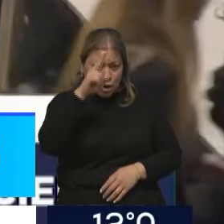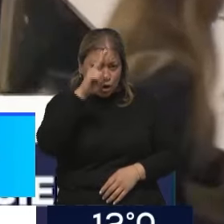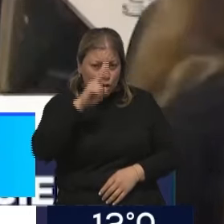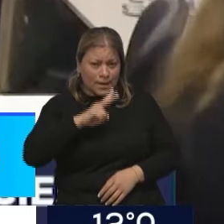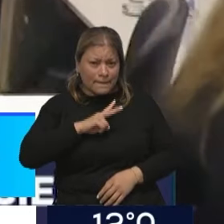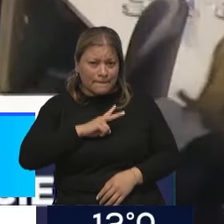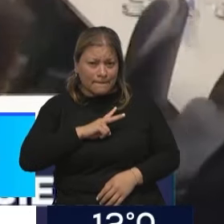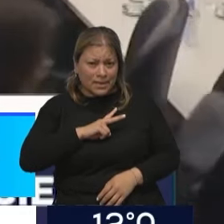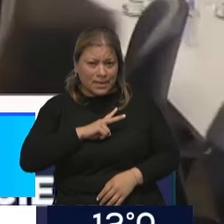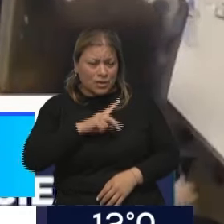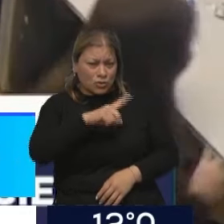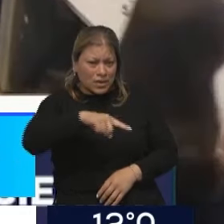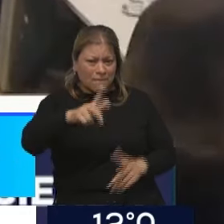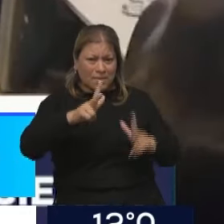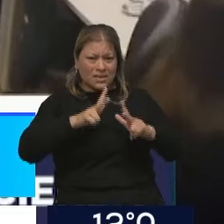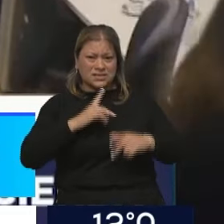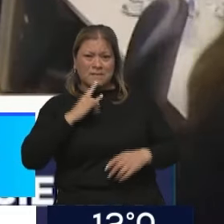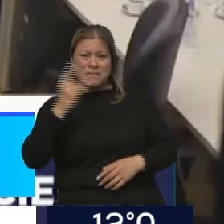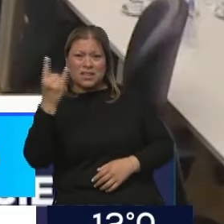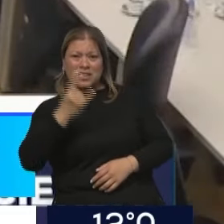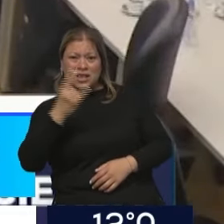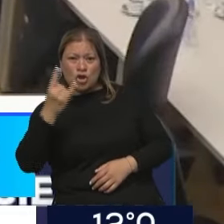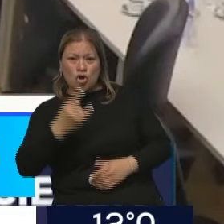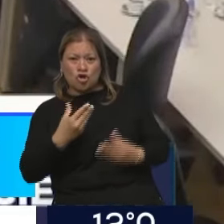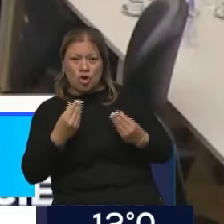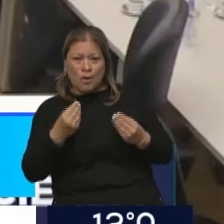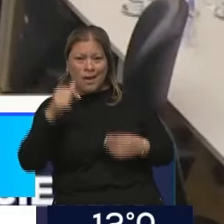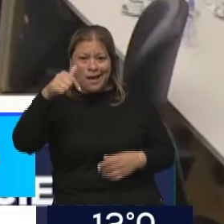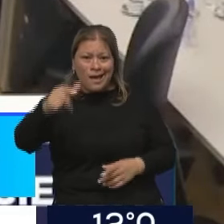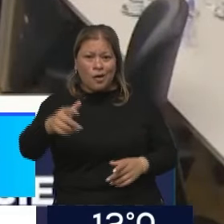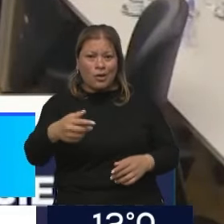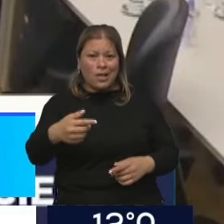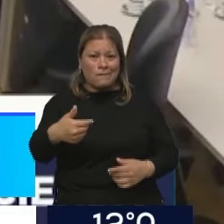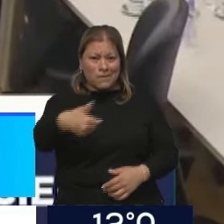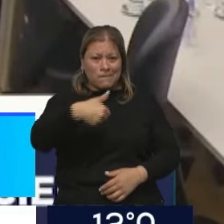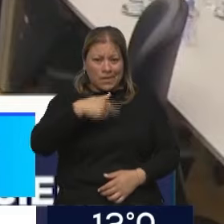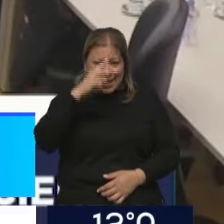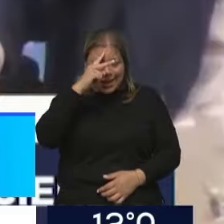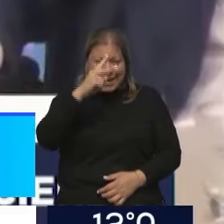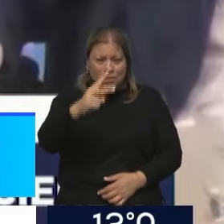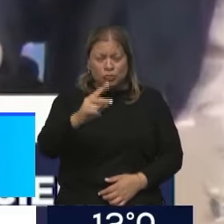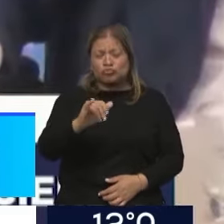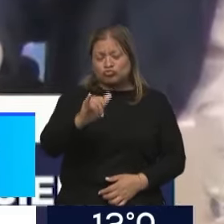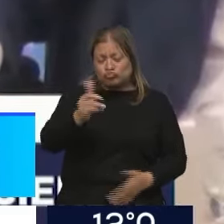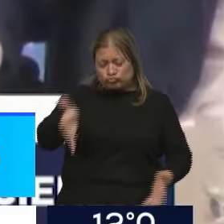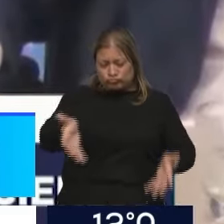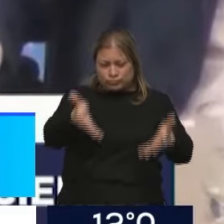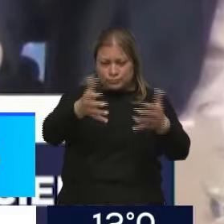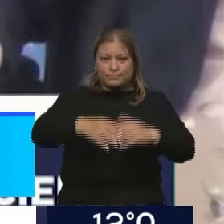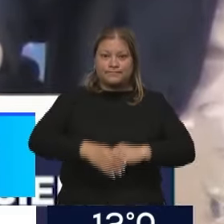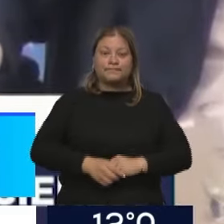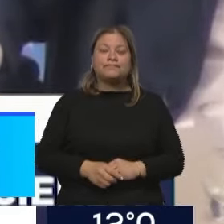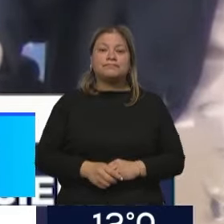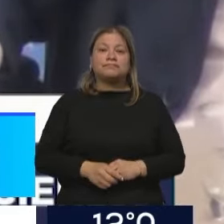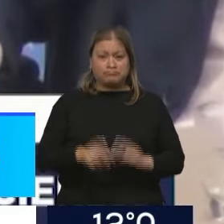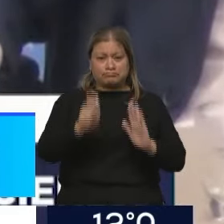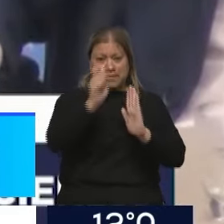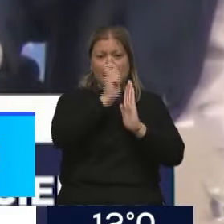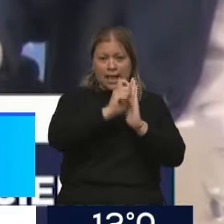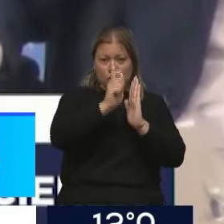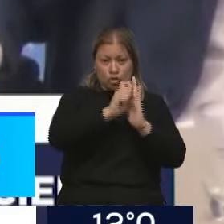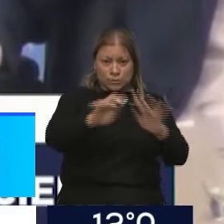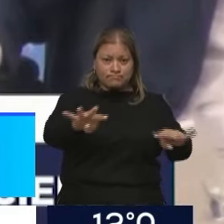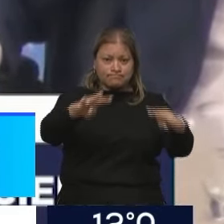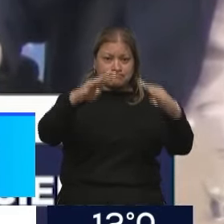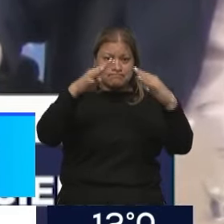diciéndonos cobarde, mentiroso, nos trataron de todo y ahora exigen respeto. Buenísimo, dale. Tomen nota,